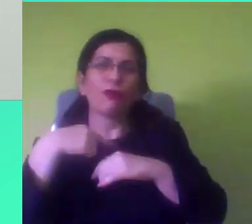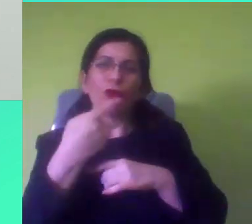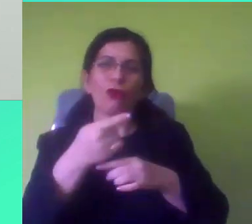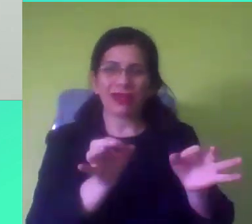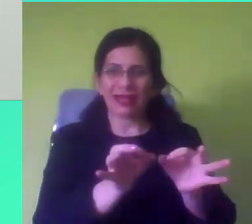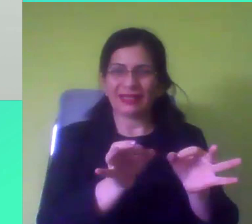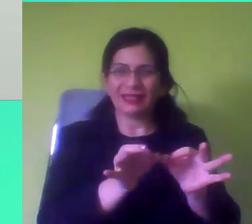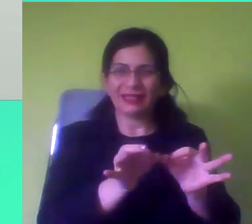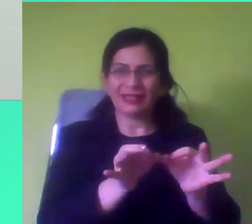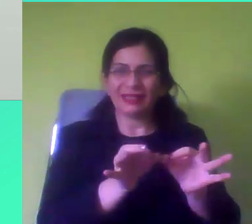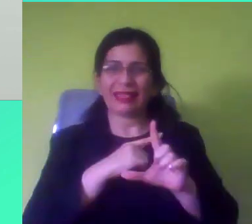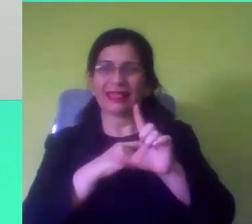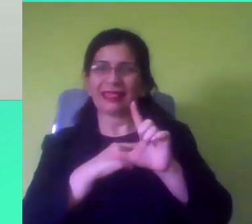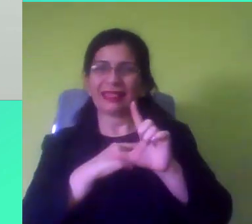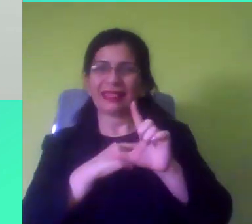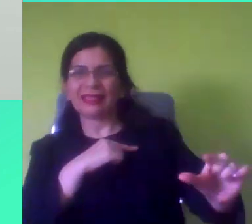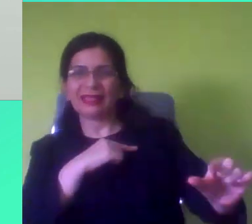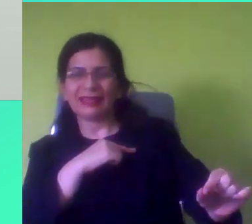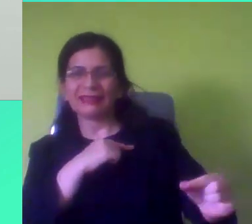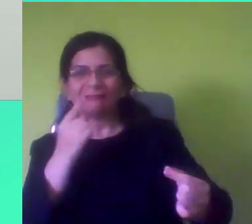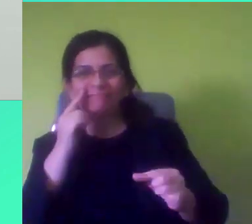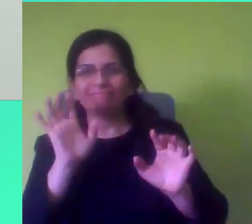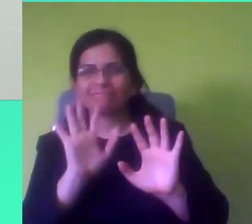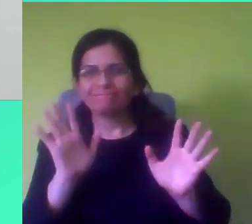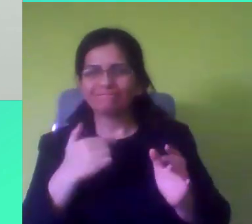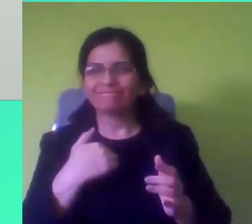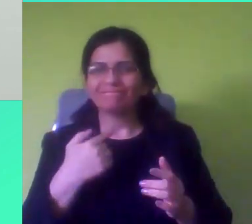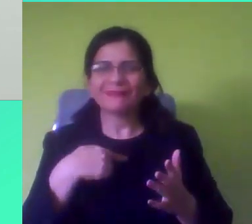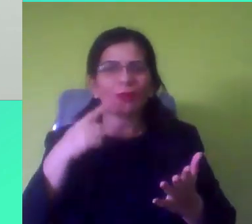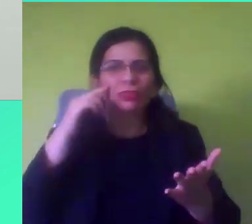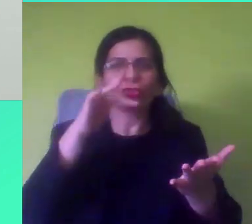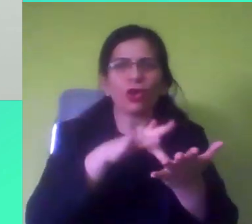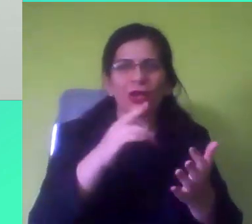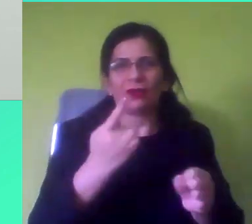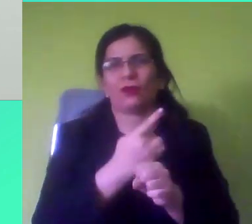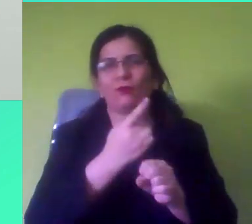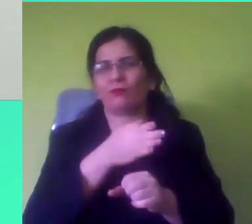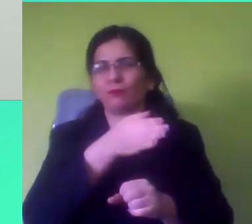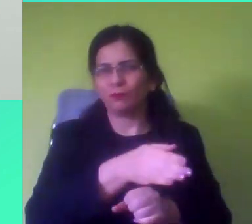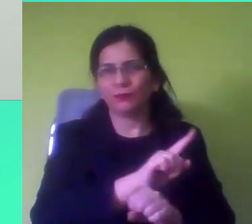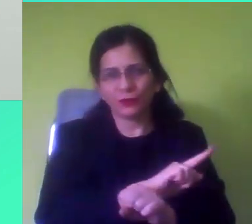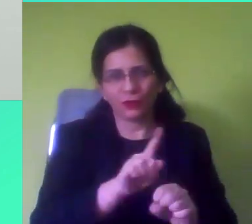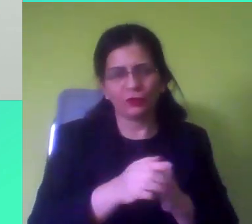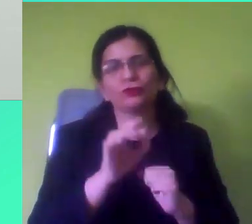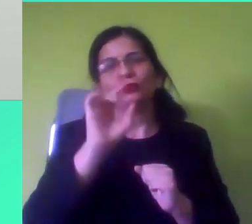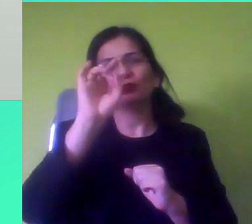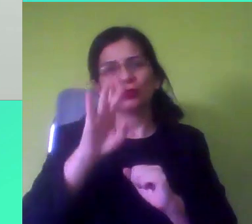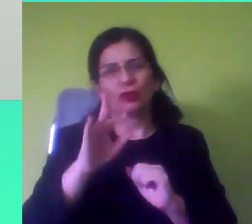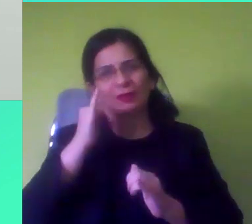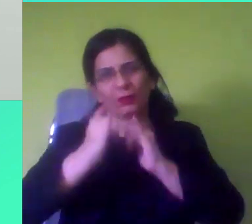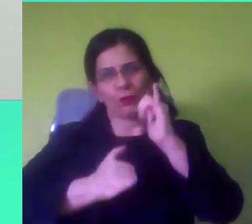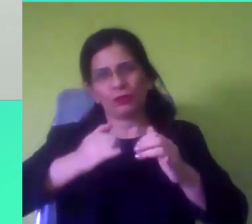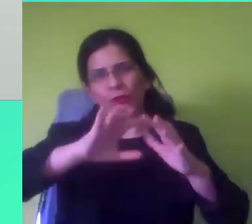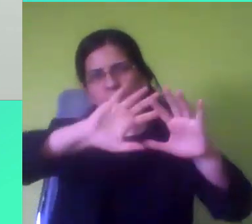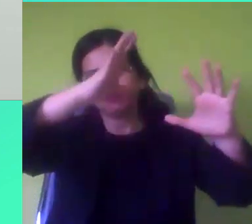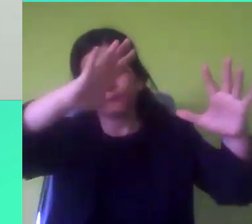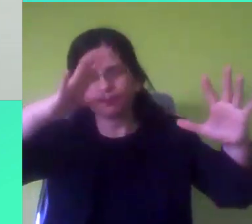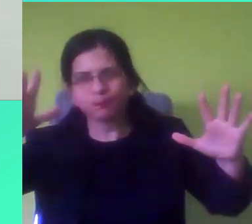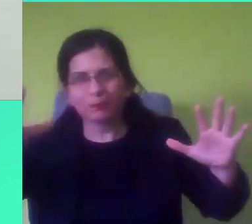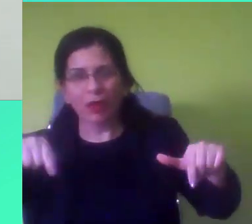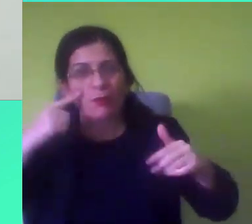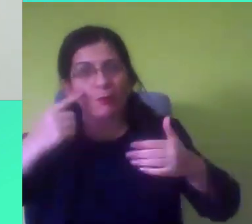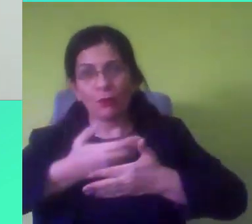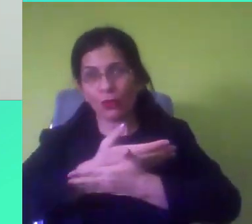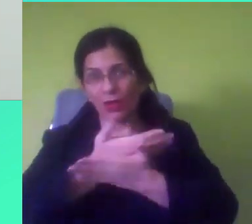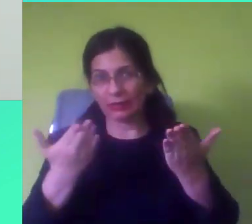islas Georges y Sandwich están alejados bastante como para poder tener esta información de detalle. Por eso, todos los glaciares y los resultados